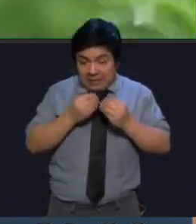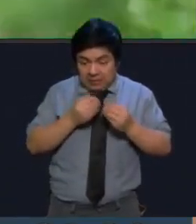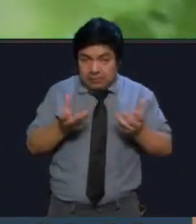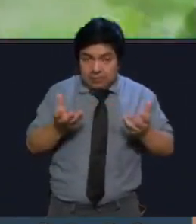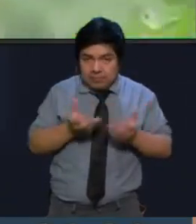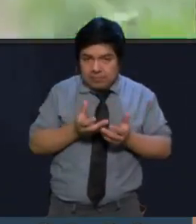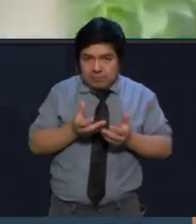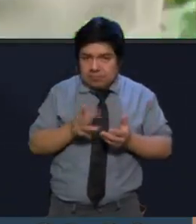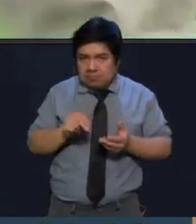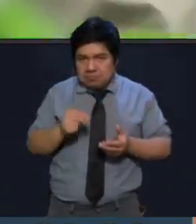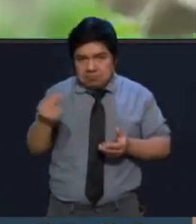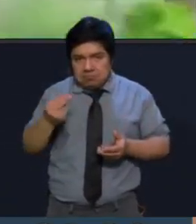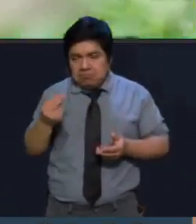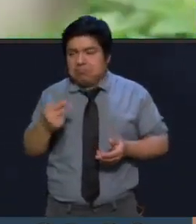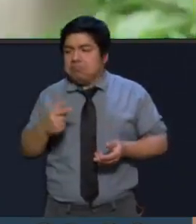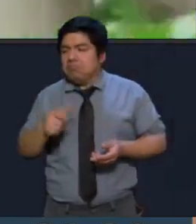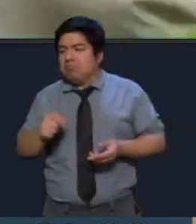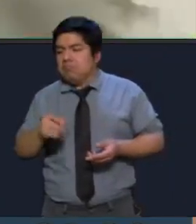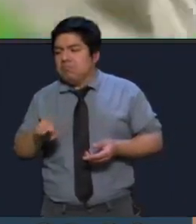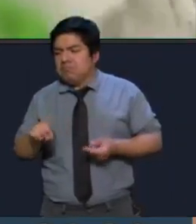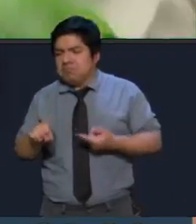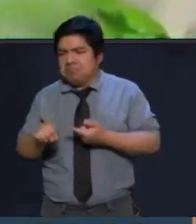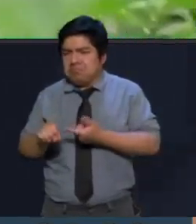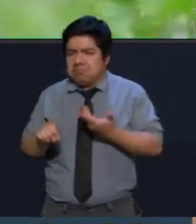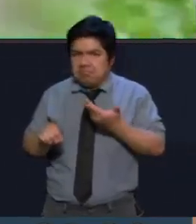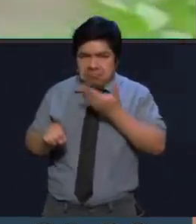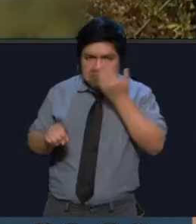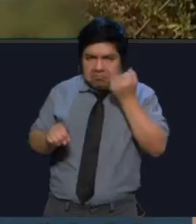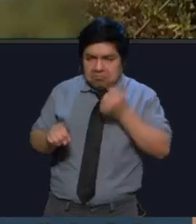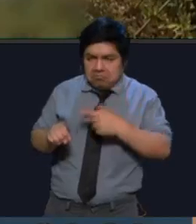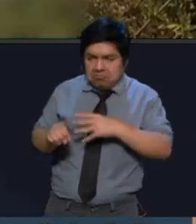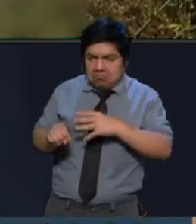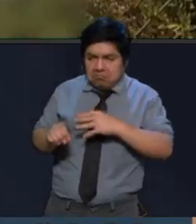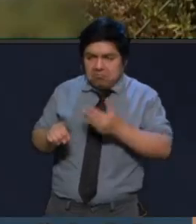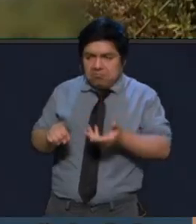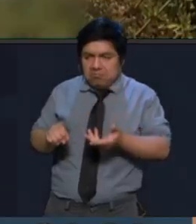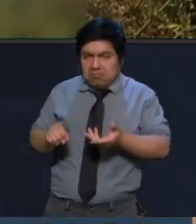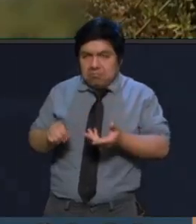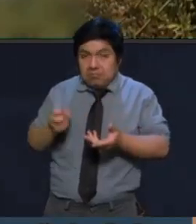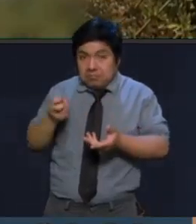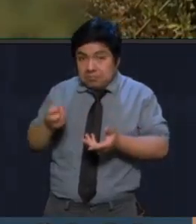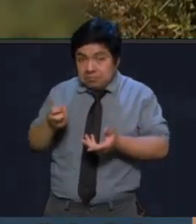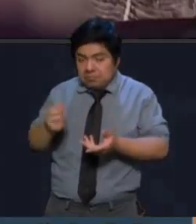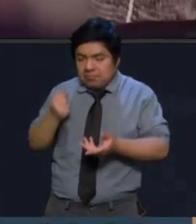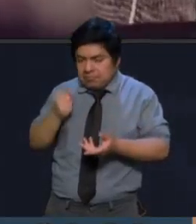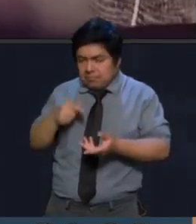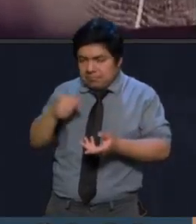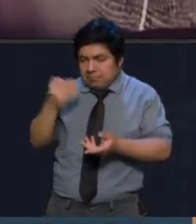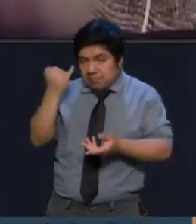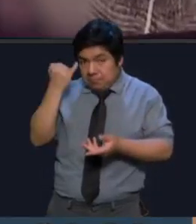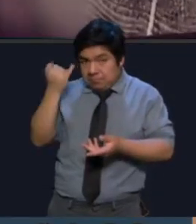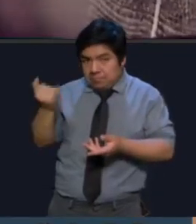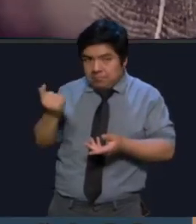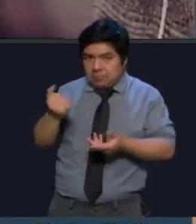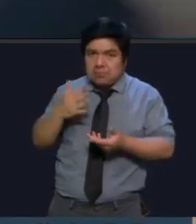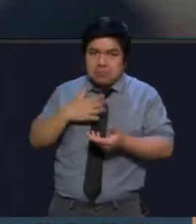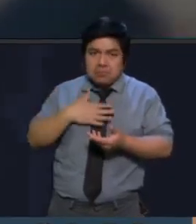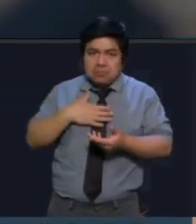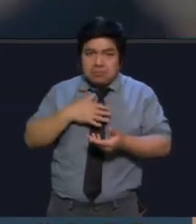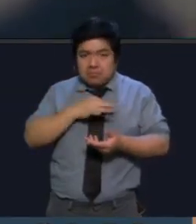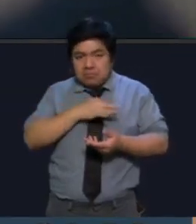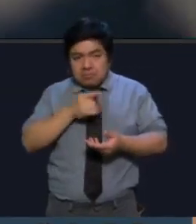no recurrió al glifosato, no se sabía que existía. Bueno, usando esa misma argumentación yo te puedo